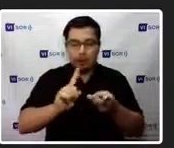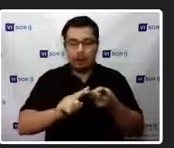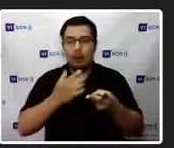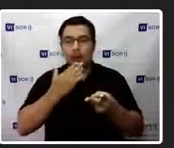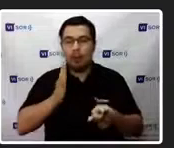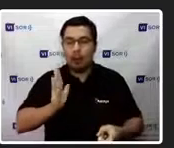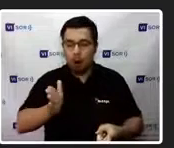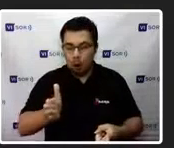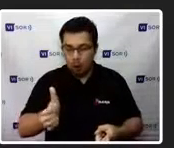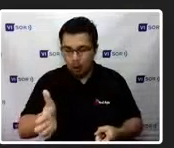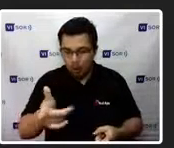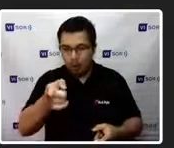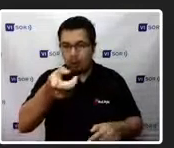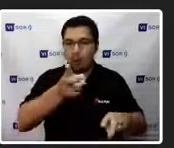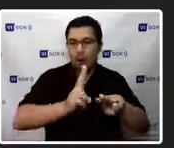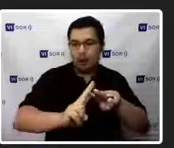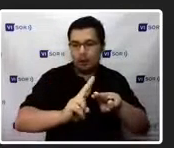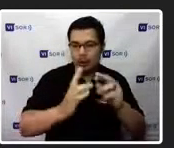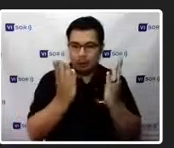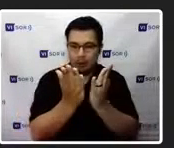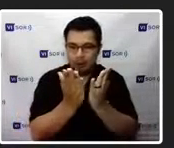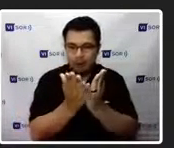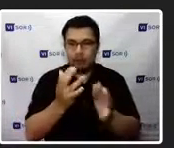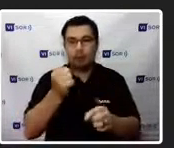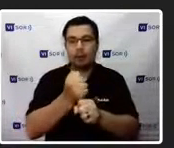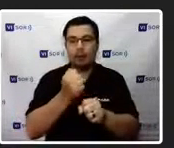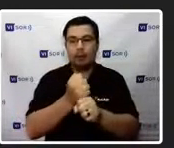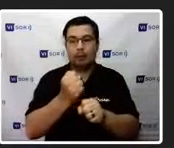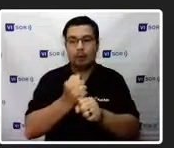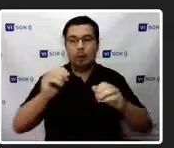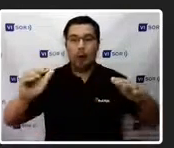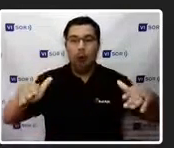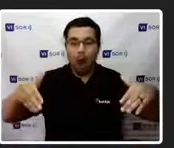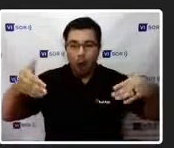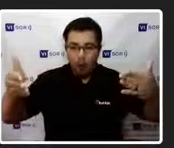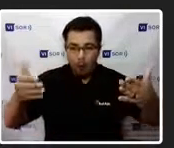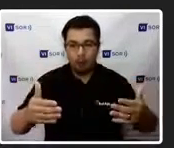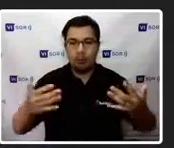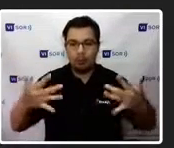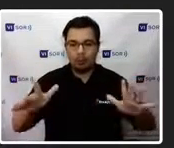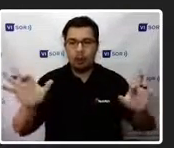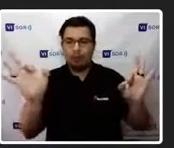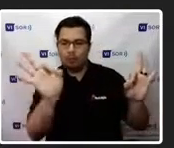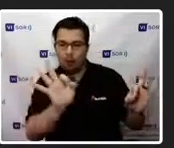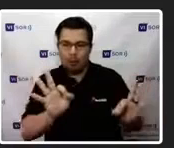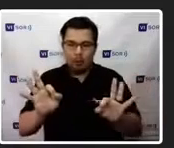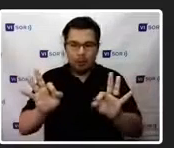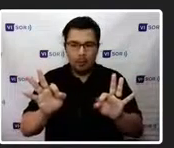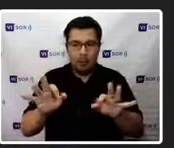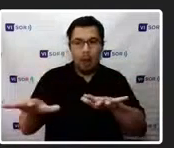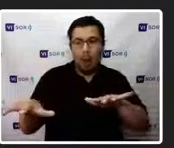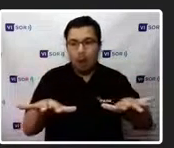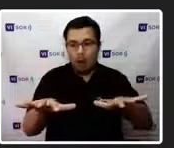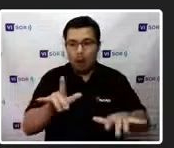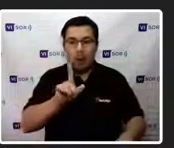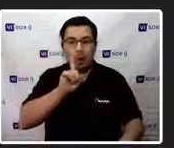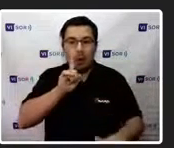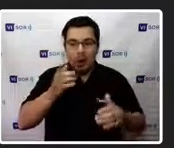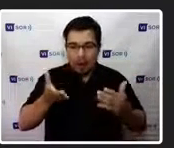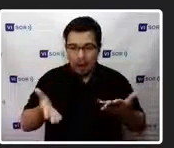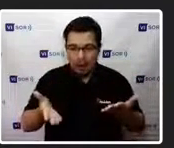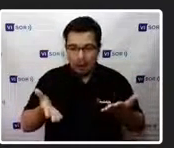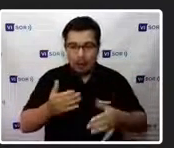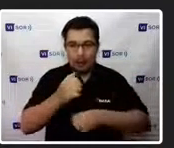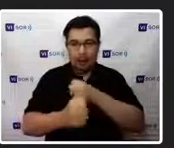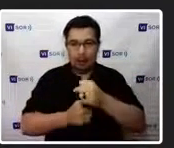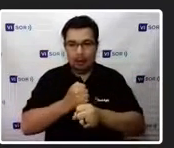haciendo. El trabajo en terreno, ya voy a contar un poco de por las actividades que he tenido este año, pero el trabajo en terreno es